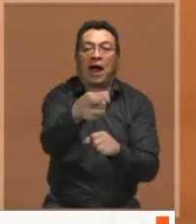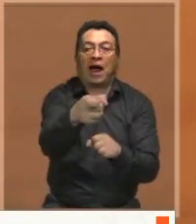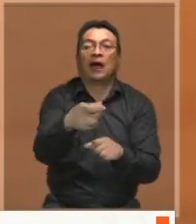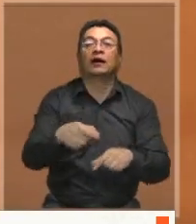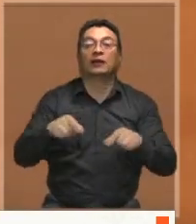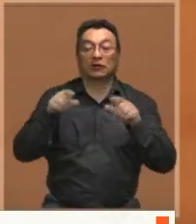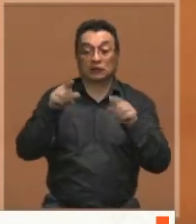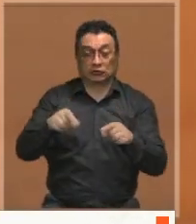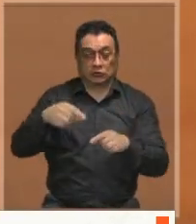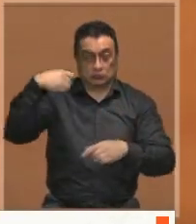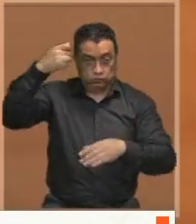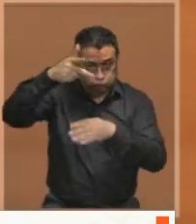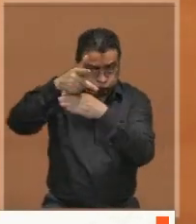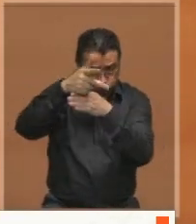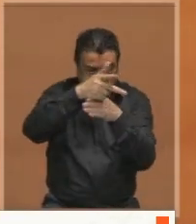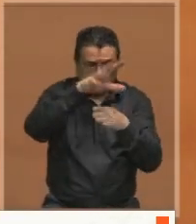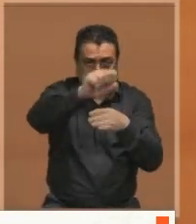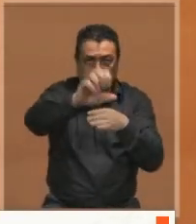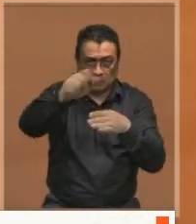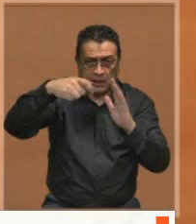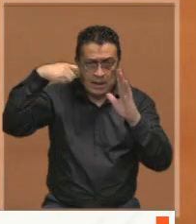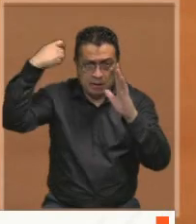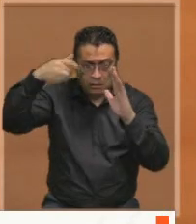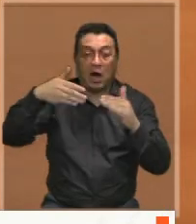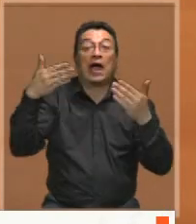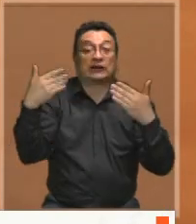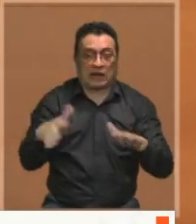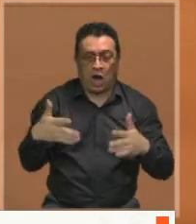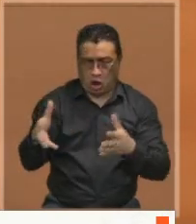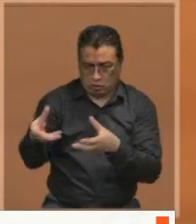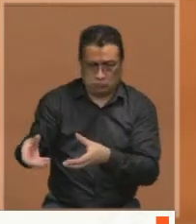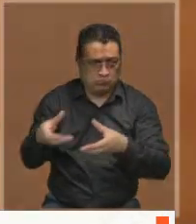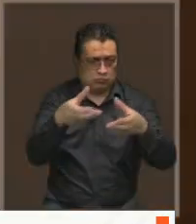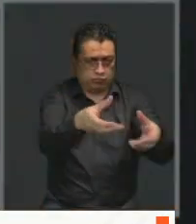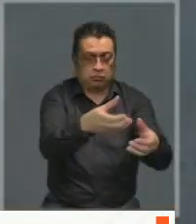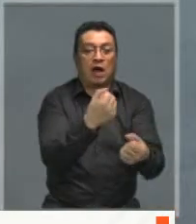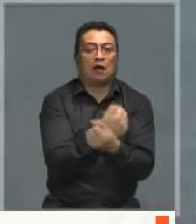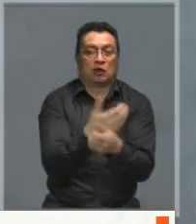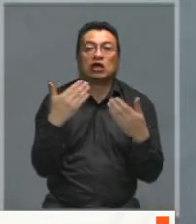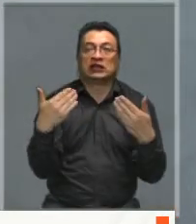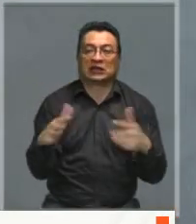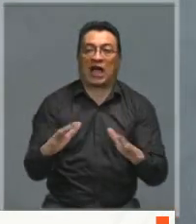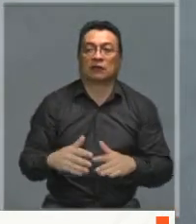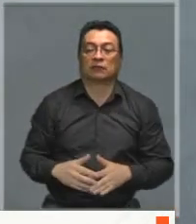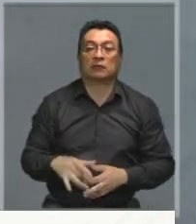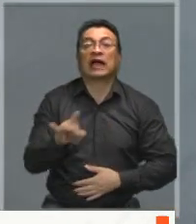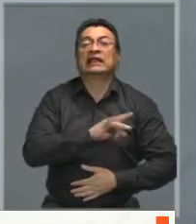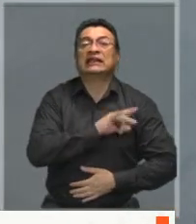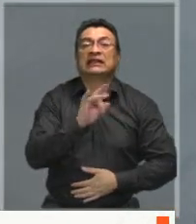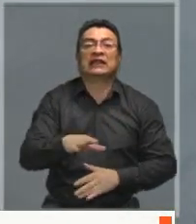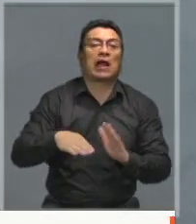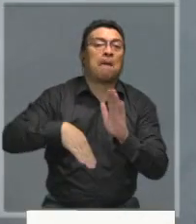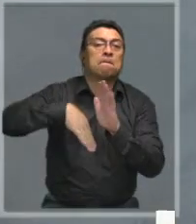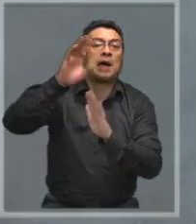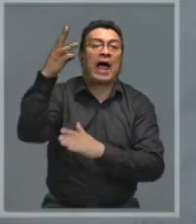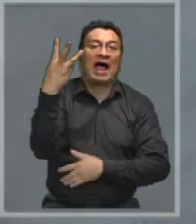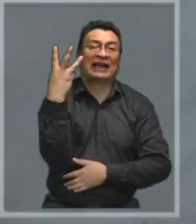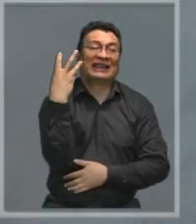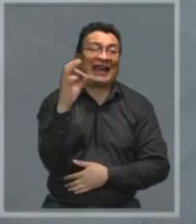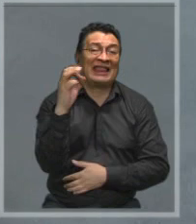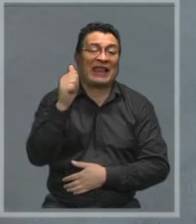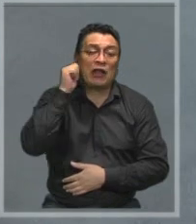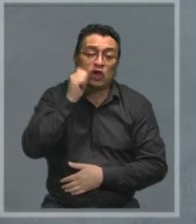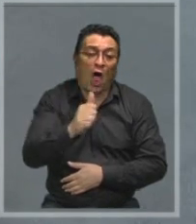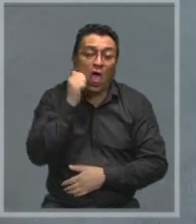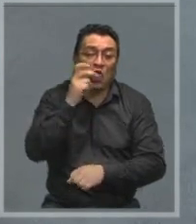en el lugar recogieron todas las imágenes, las cuales ya están a disposición de las policías. En Chile hay más de 30 encerronas o portonazos